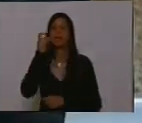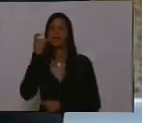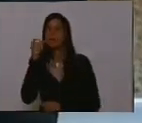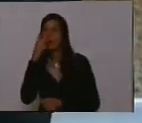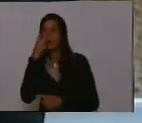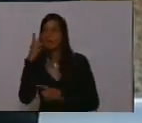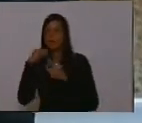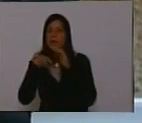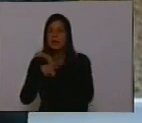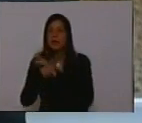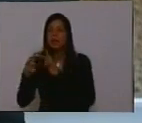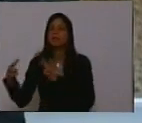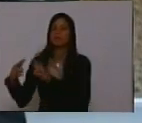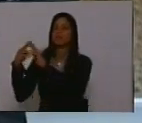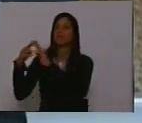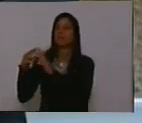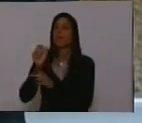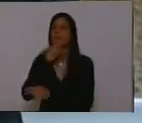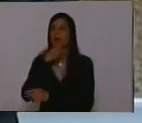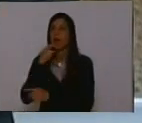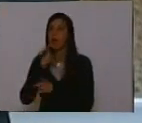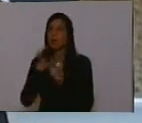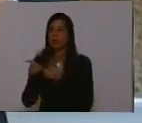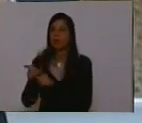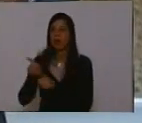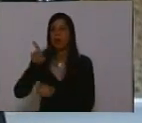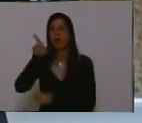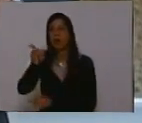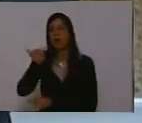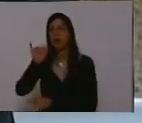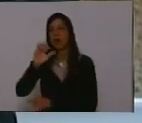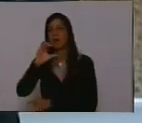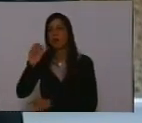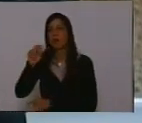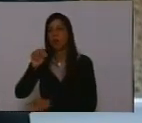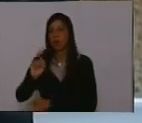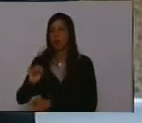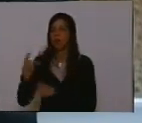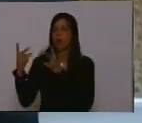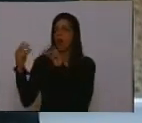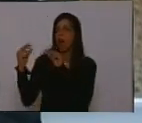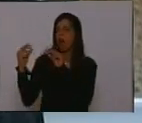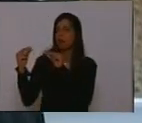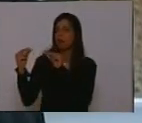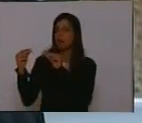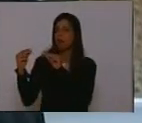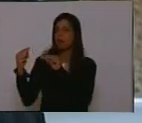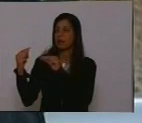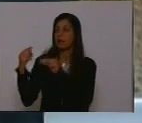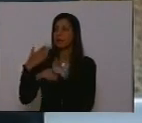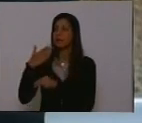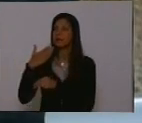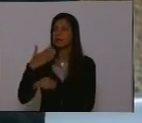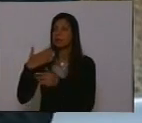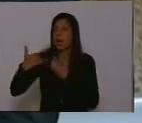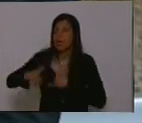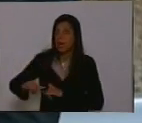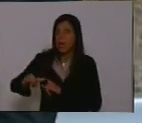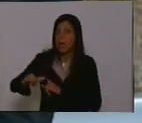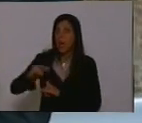viejo Picón y el viejo Picón le dice: Libertador, mi hijo mayor murió por